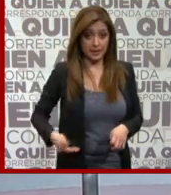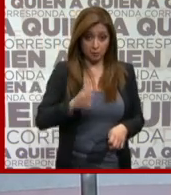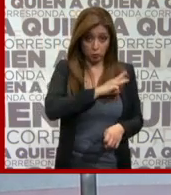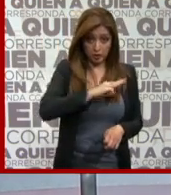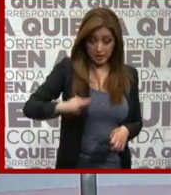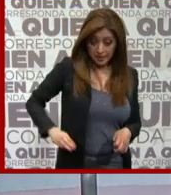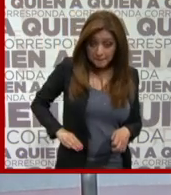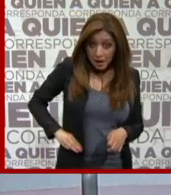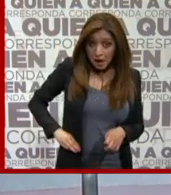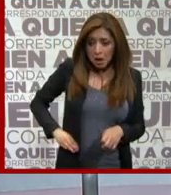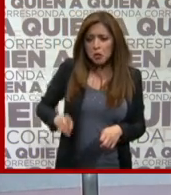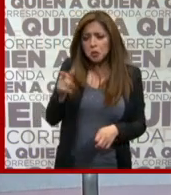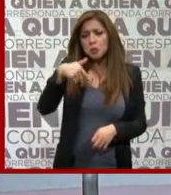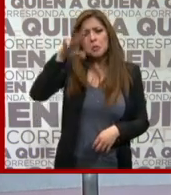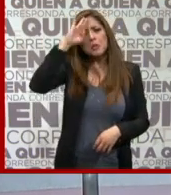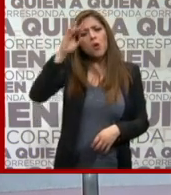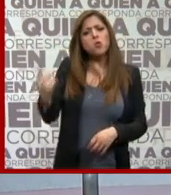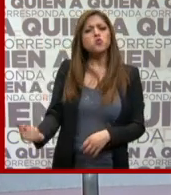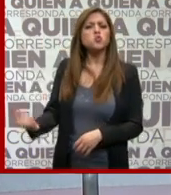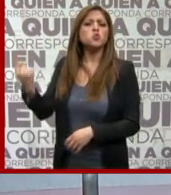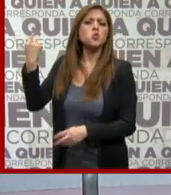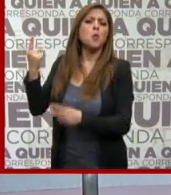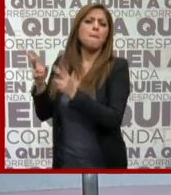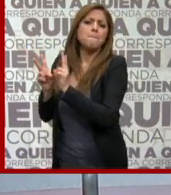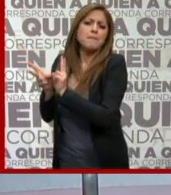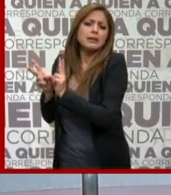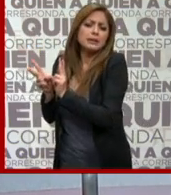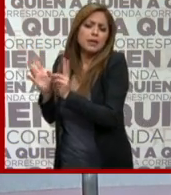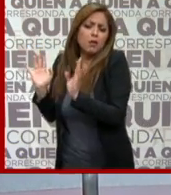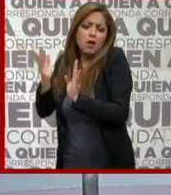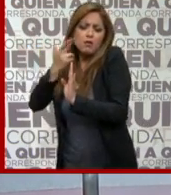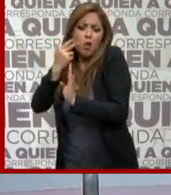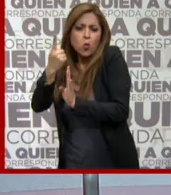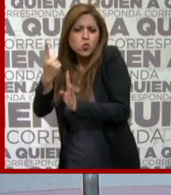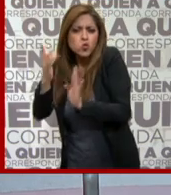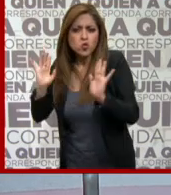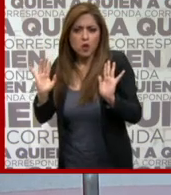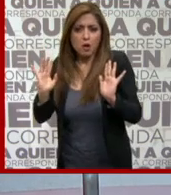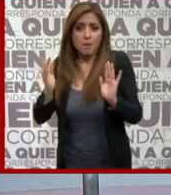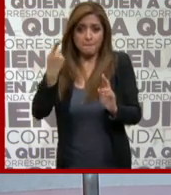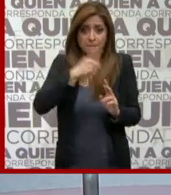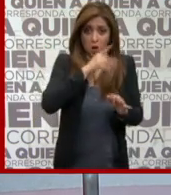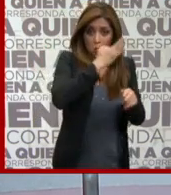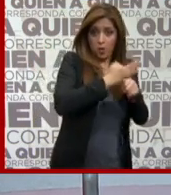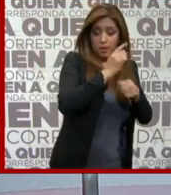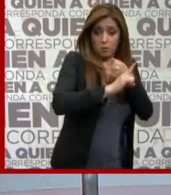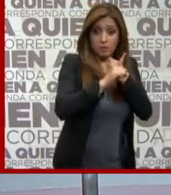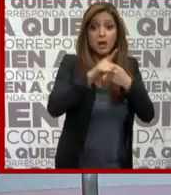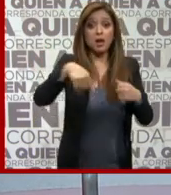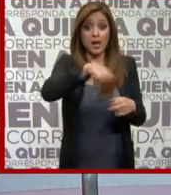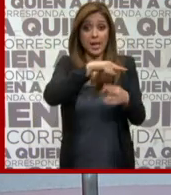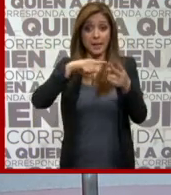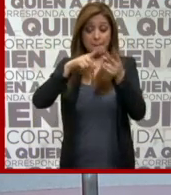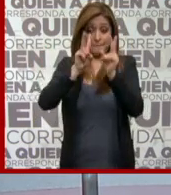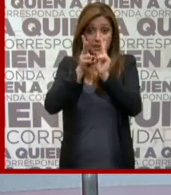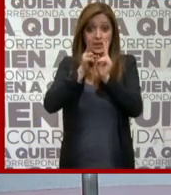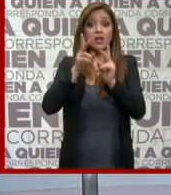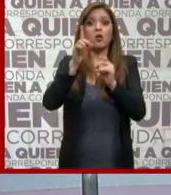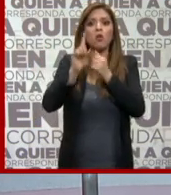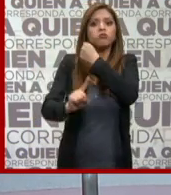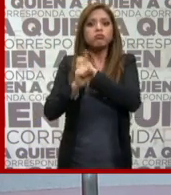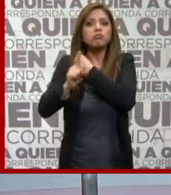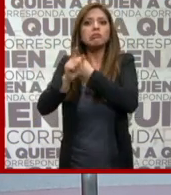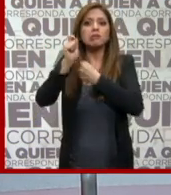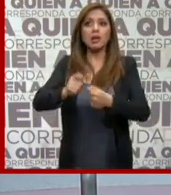más al vecino, pues te diríamos, tienen bronca con una ratita que va para allá y para acá. Muchos vecinos ya se quejan porque las bardas